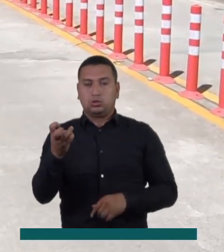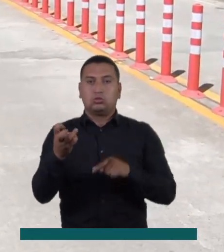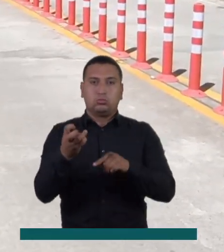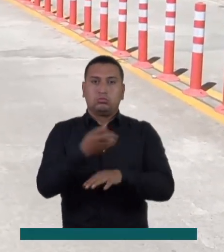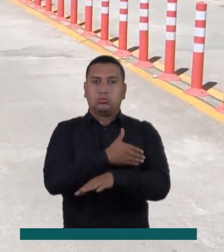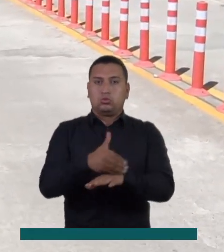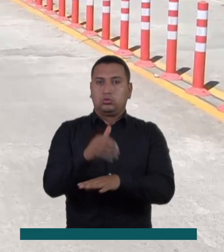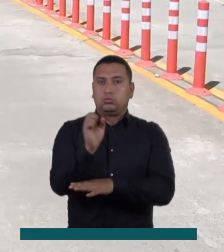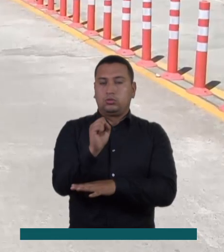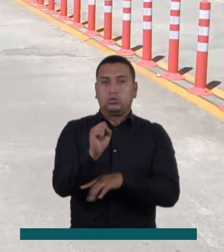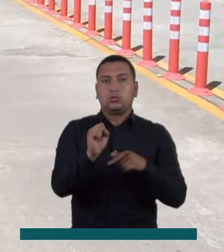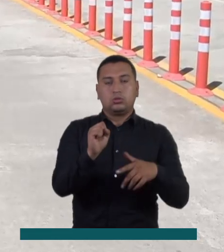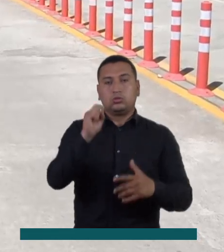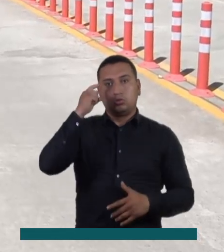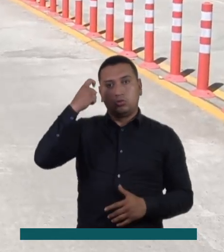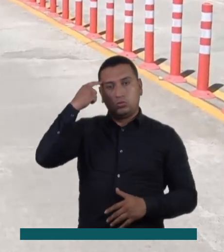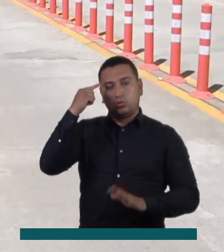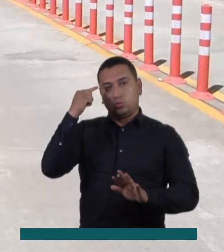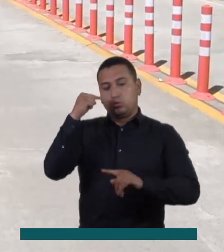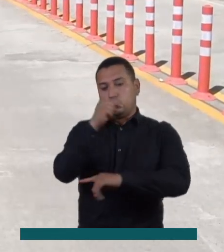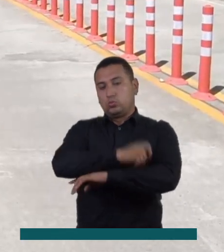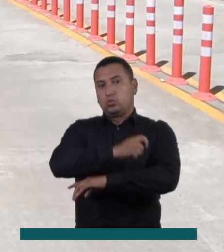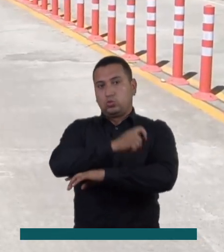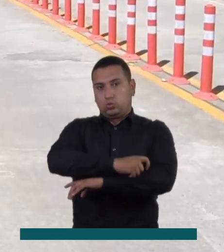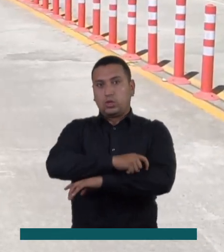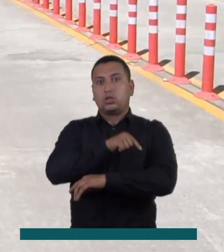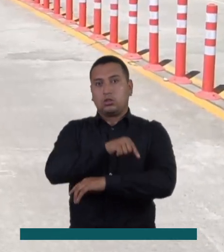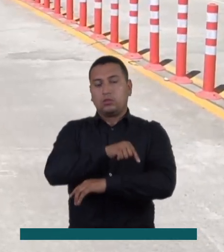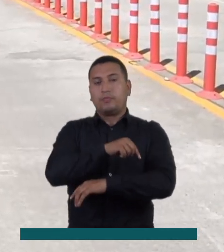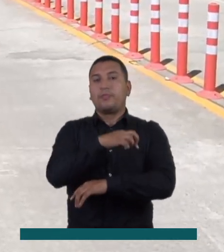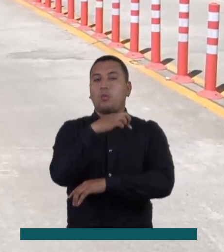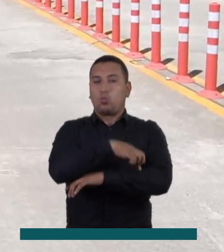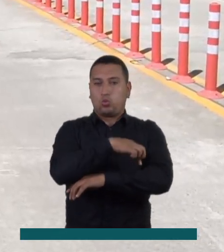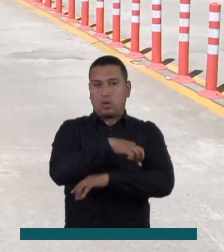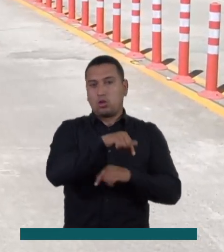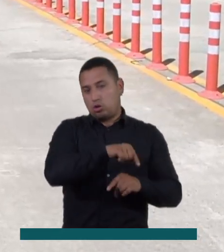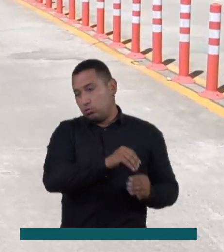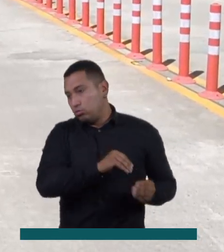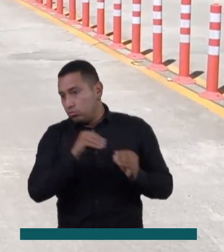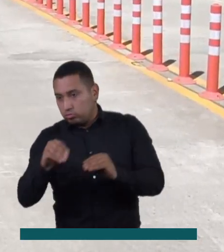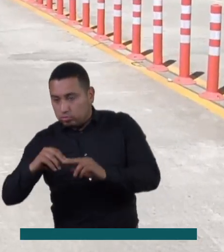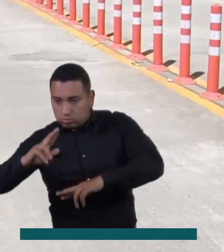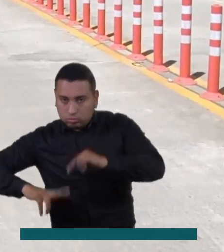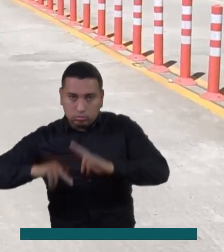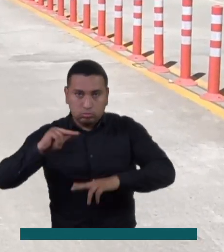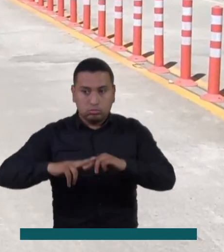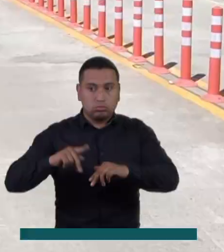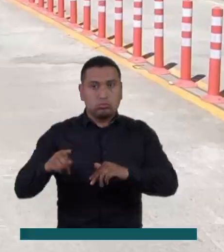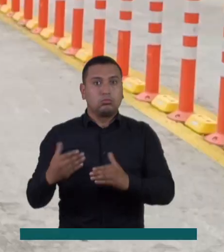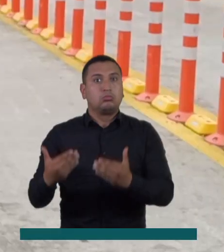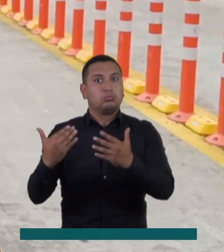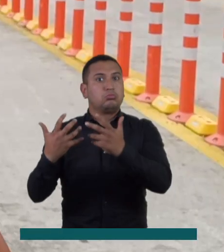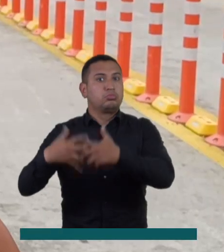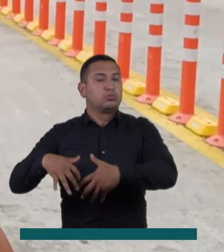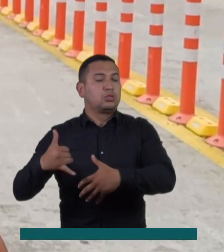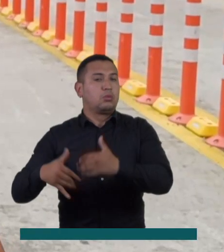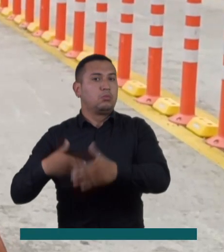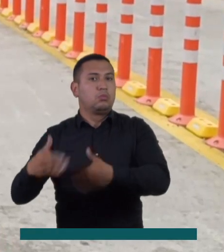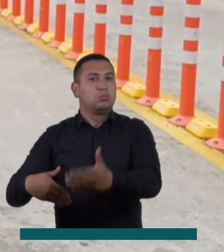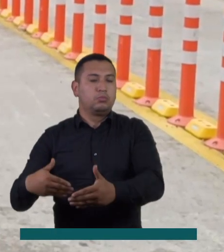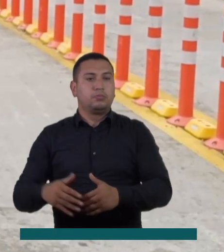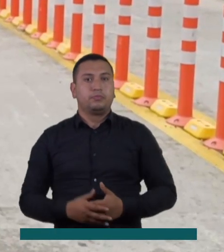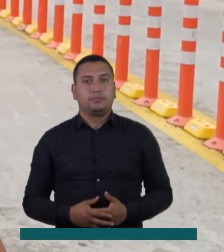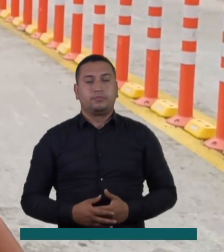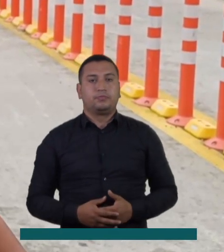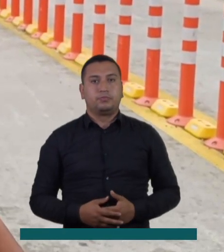gobernación del Putumayo, a pesar de sortear muchos inconvenientes para su finalización, es puesto en funcionamiento. Y ya hoy,